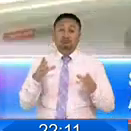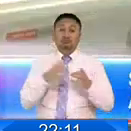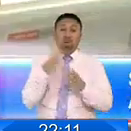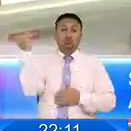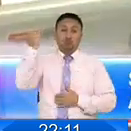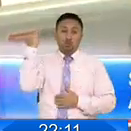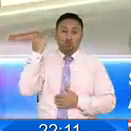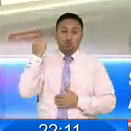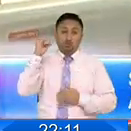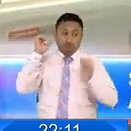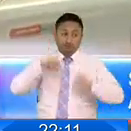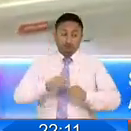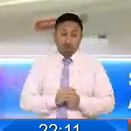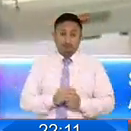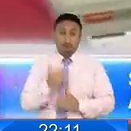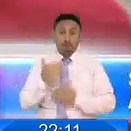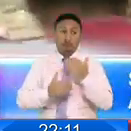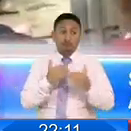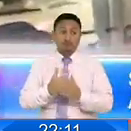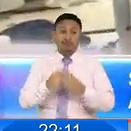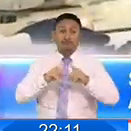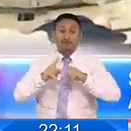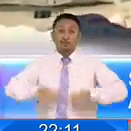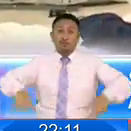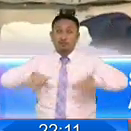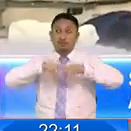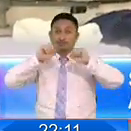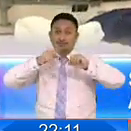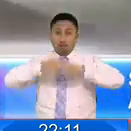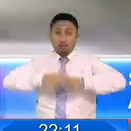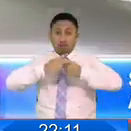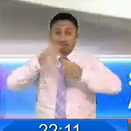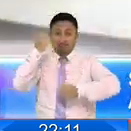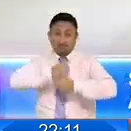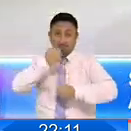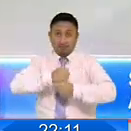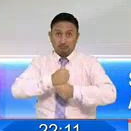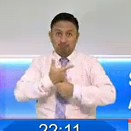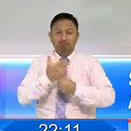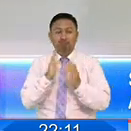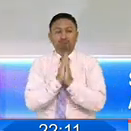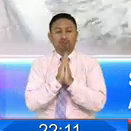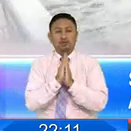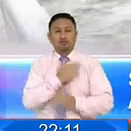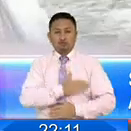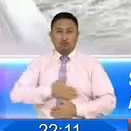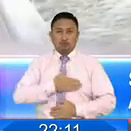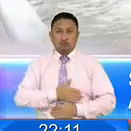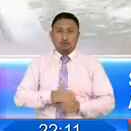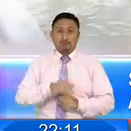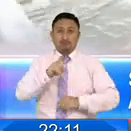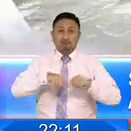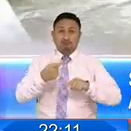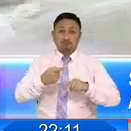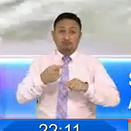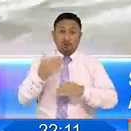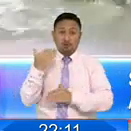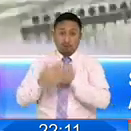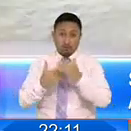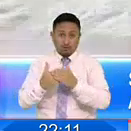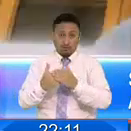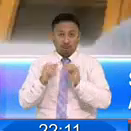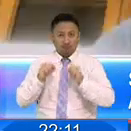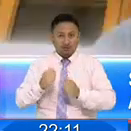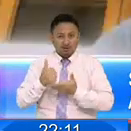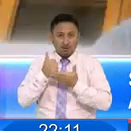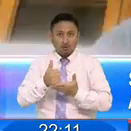de la aprobación de protocolos para que distintos sectores puedan despegar, por lo que solicitan flexibilidad en ciertas medidas restrictivas.